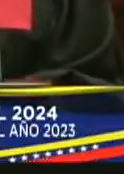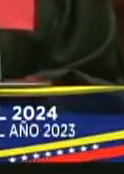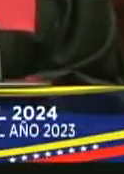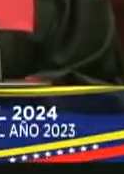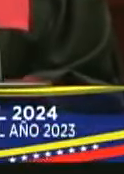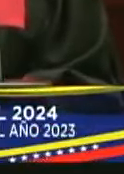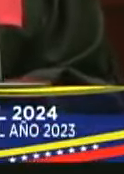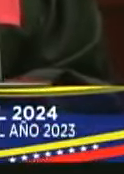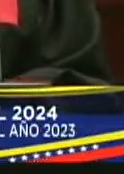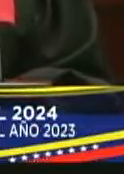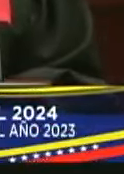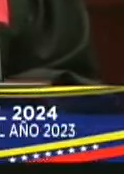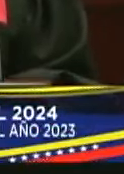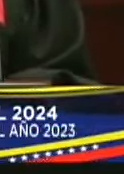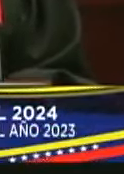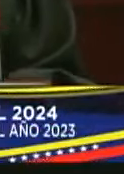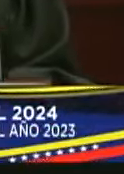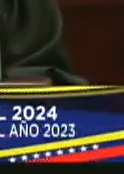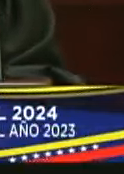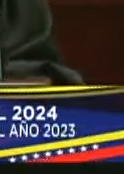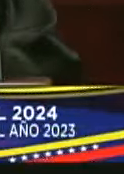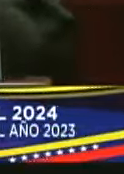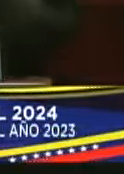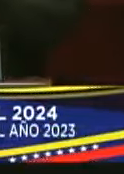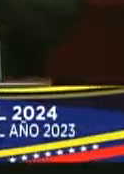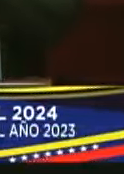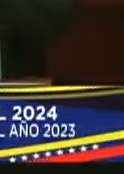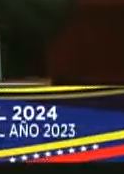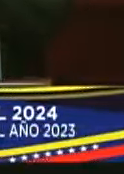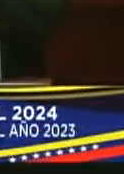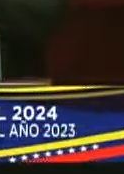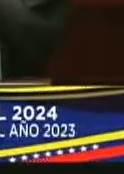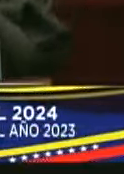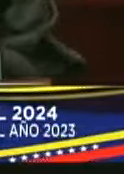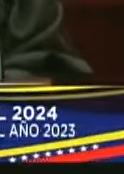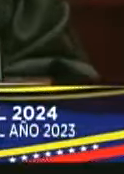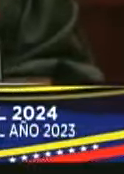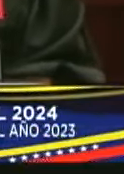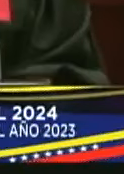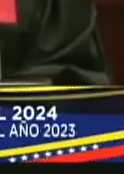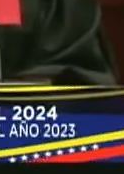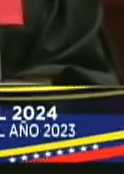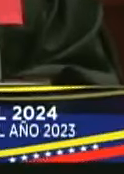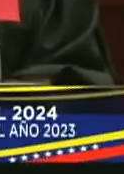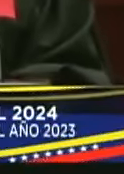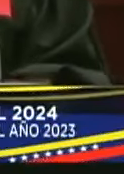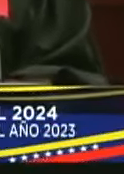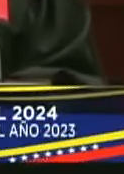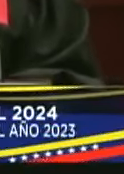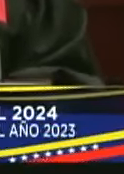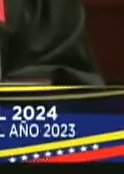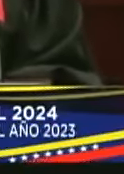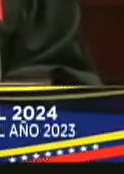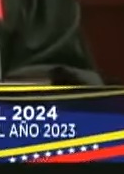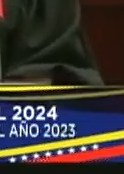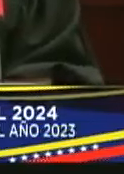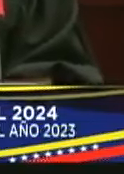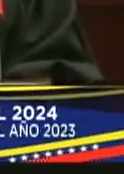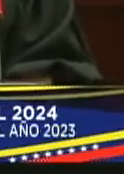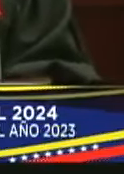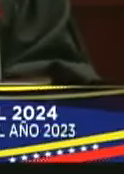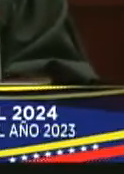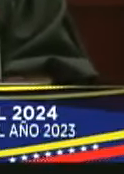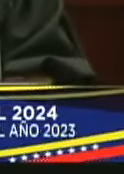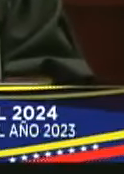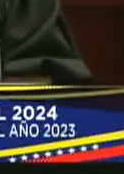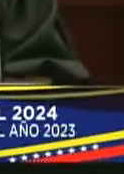nueva democracia participativa, protagónica, comunitaria. Adquiere importancia lo público, lo